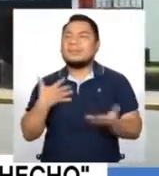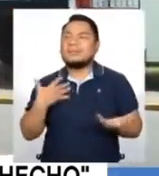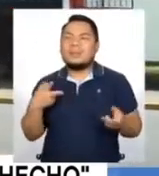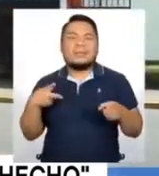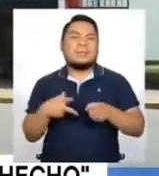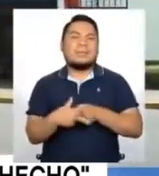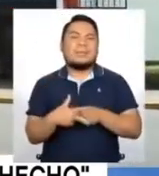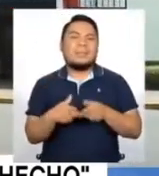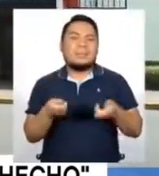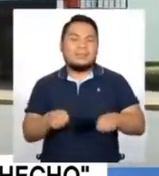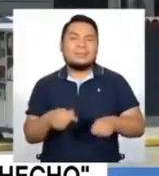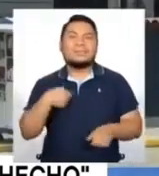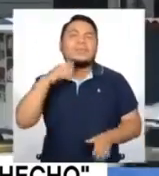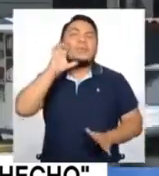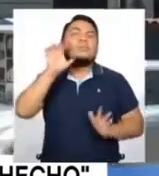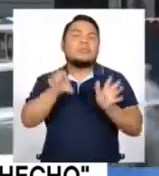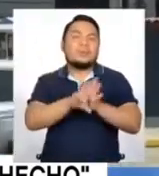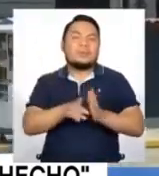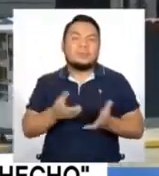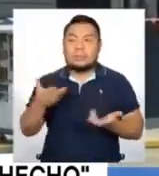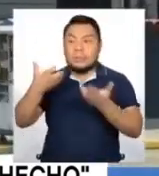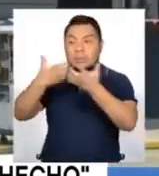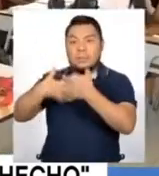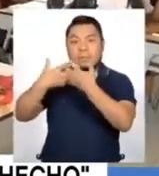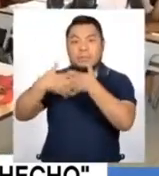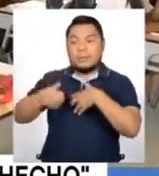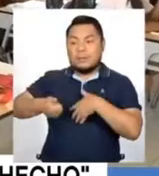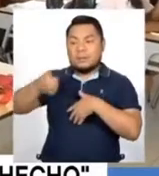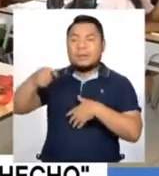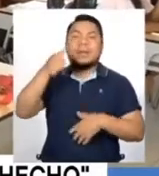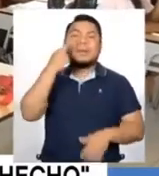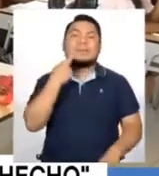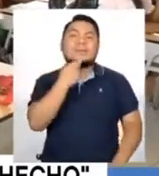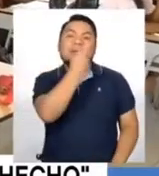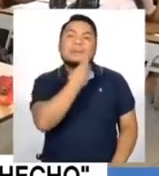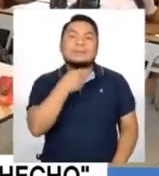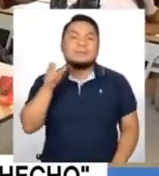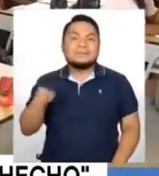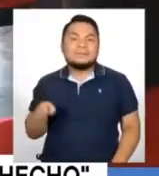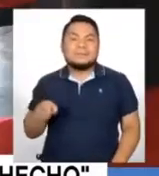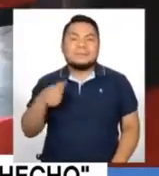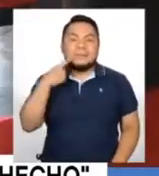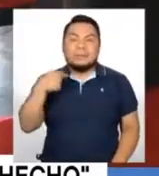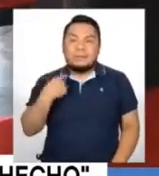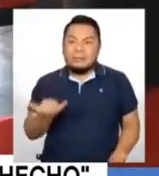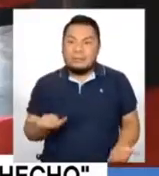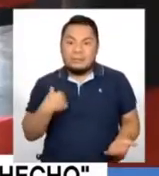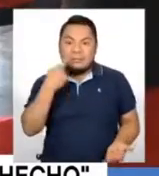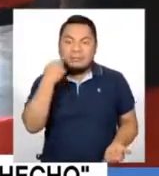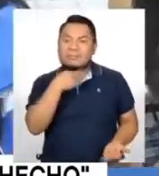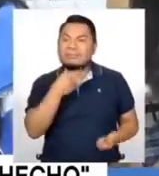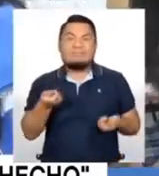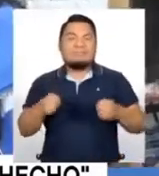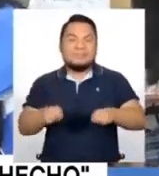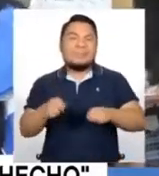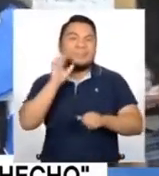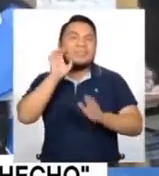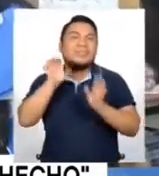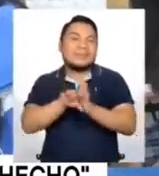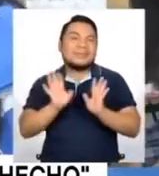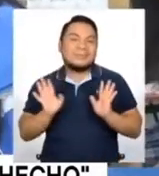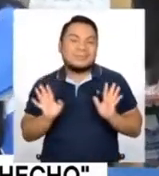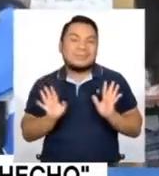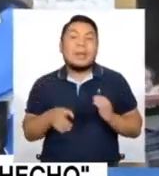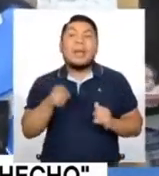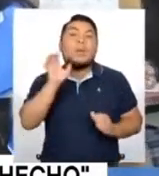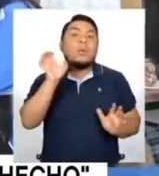la situación de que es un empresario, por ejemplo, que tiene restaurantes, y los restaurantes en este momento no están funcionando? Pongamos en la situación de que